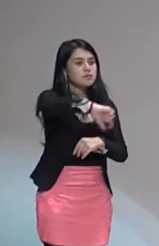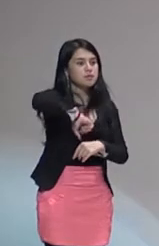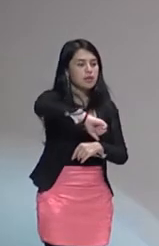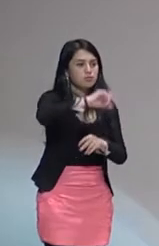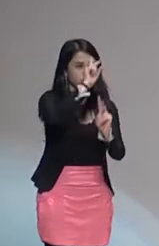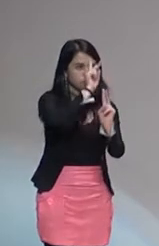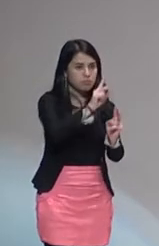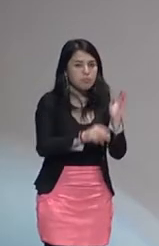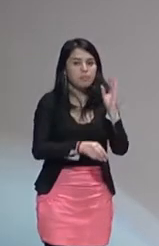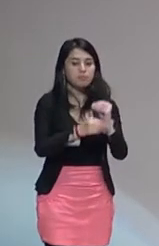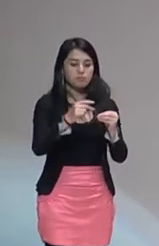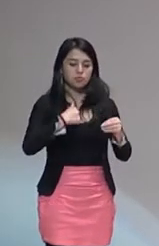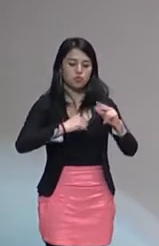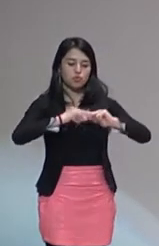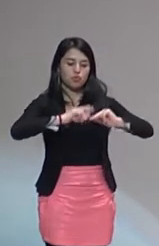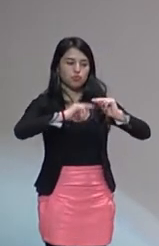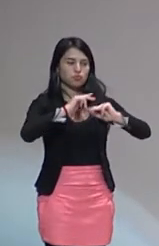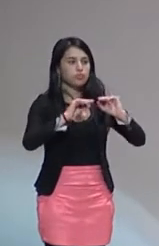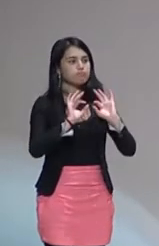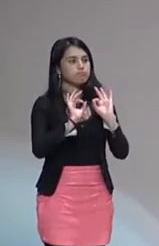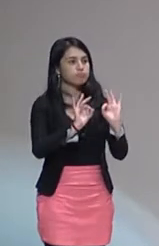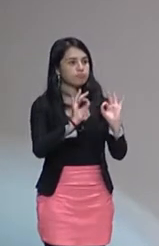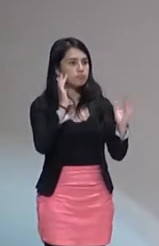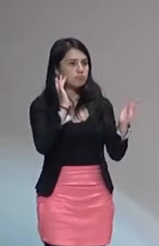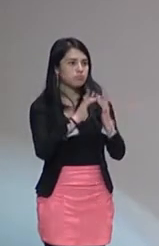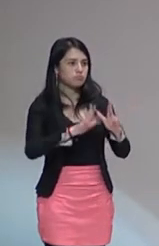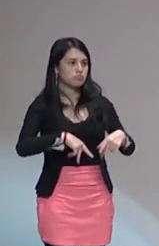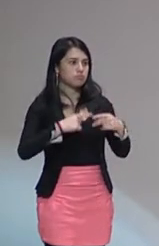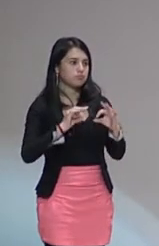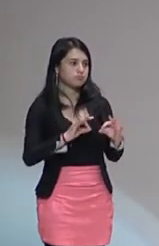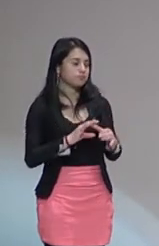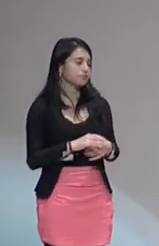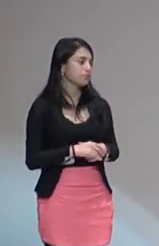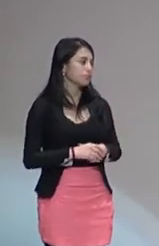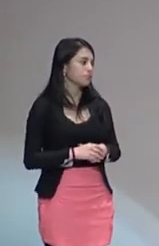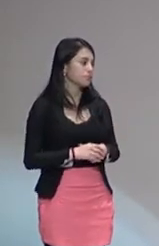poder construir una vida buena para todos.